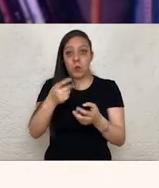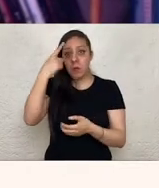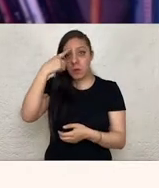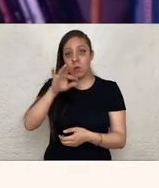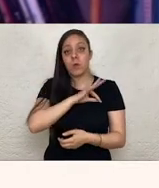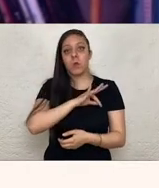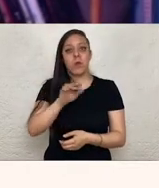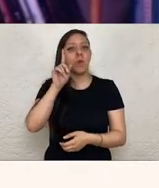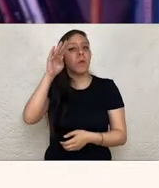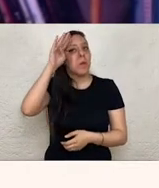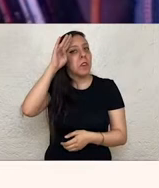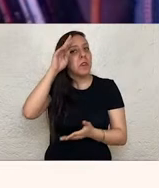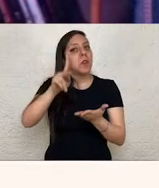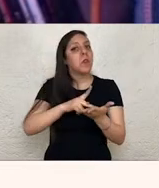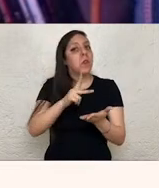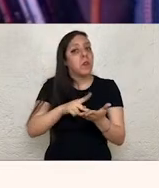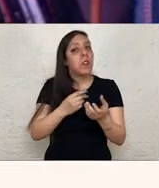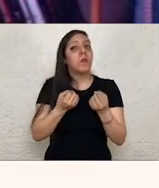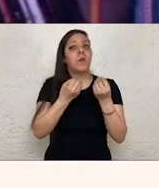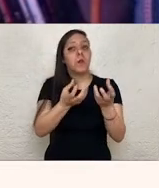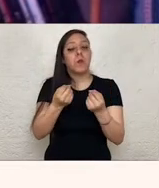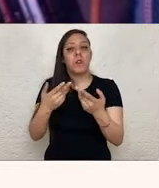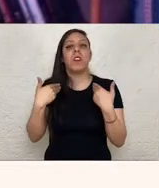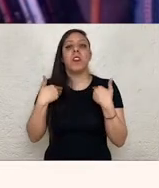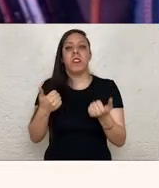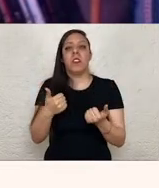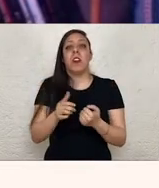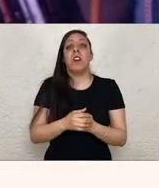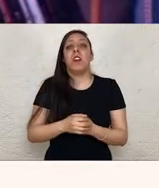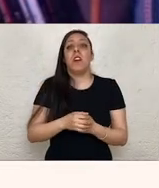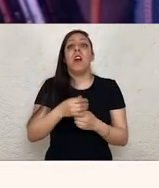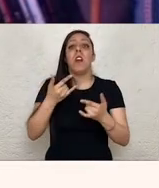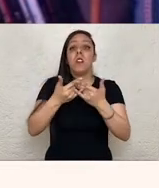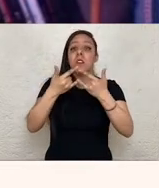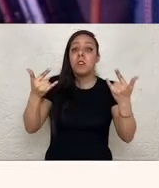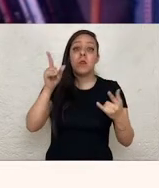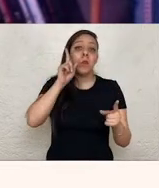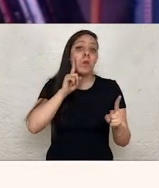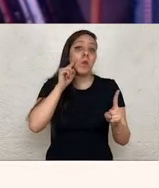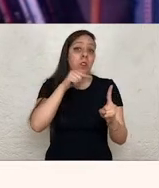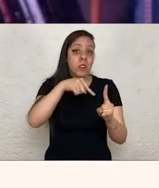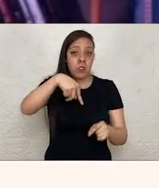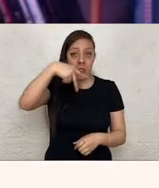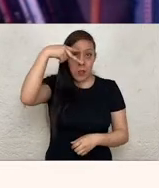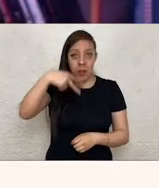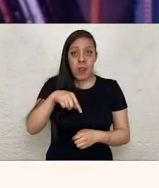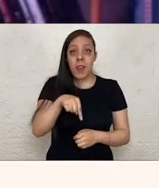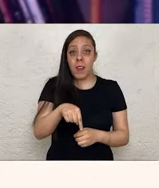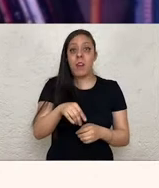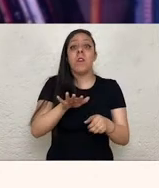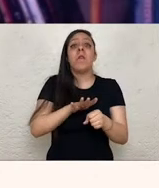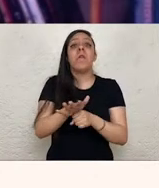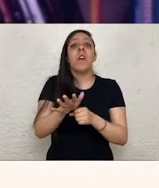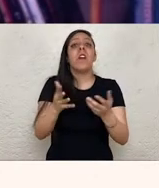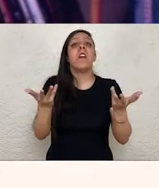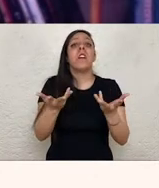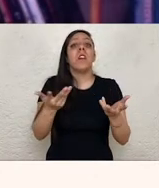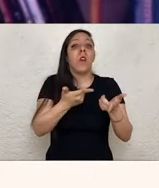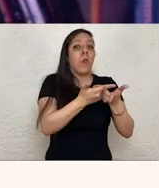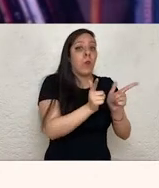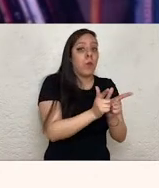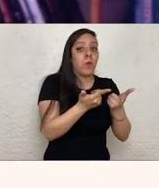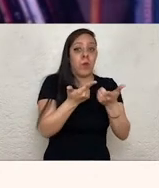aporta elementos para repensar la presencia de las mujeres en la historia, la actualidad